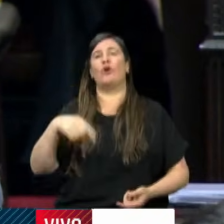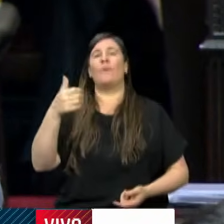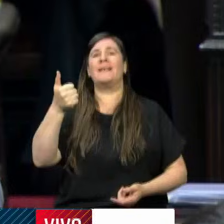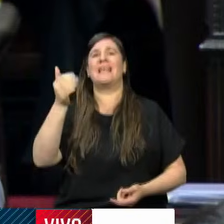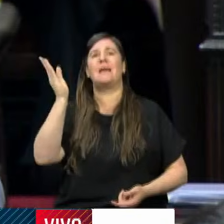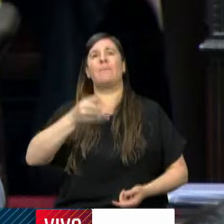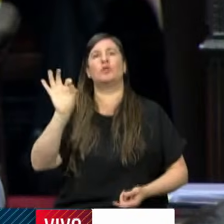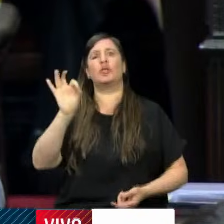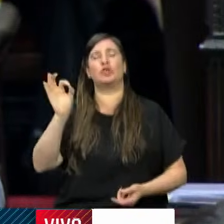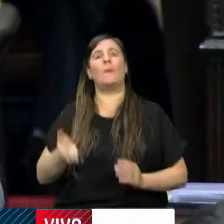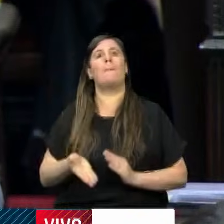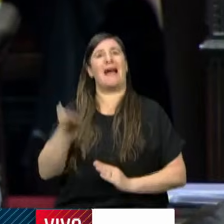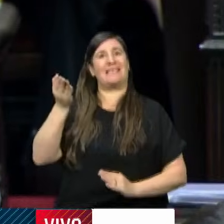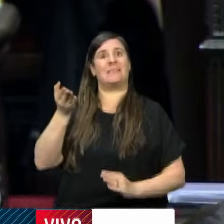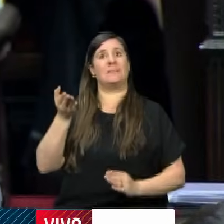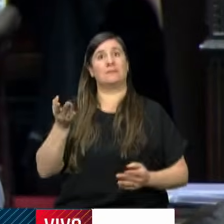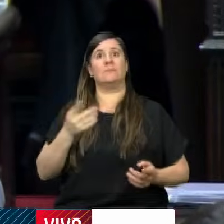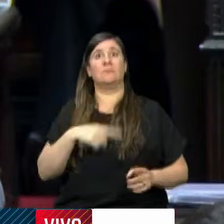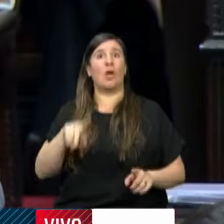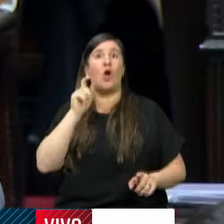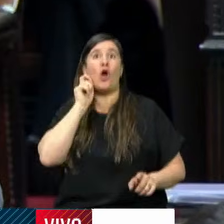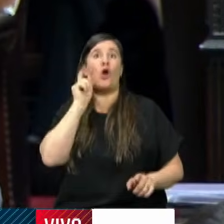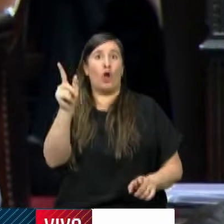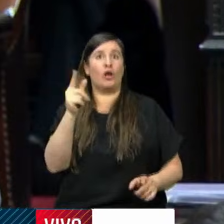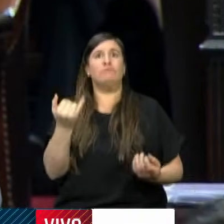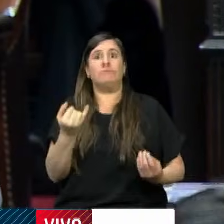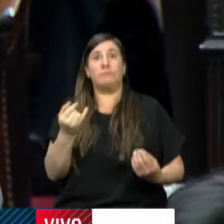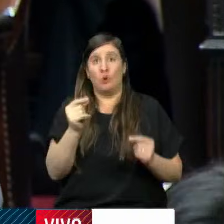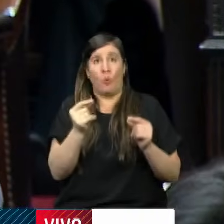Realmente esos son logros concretos